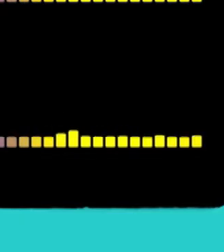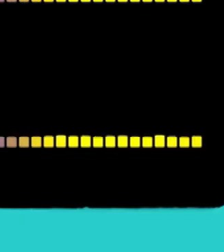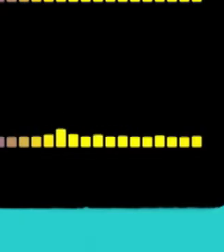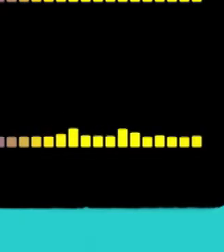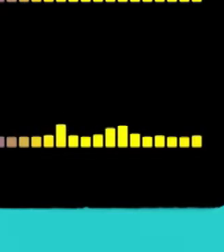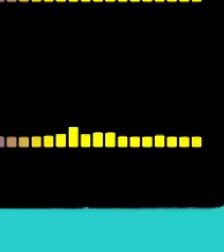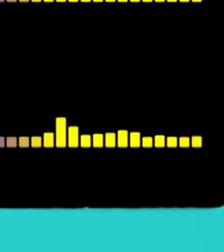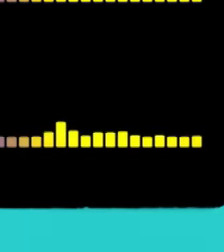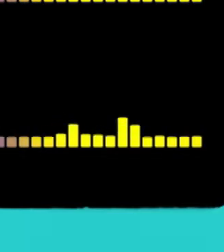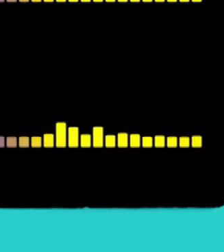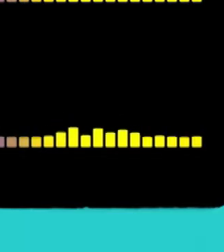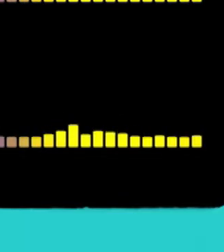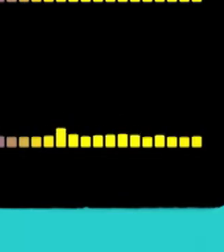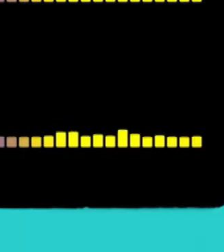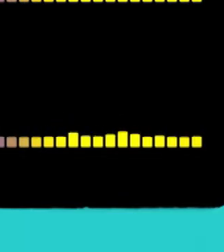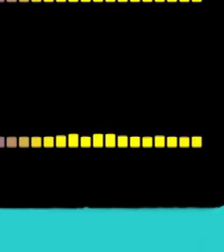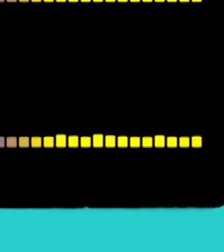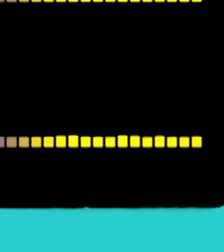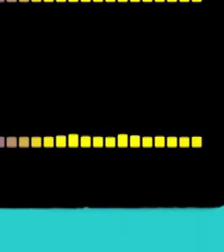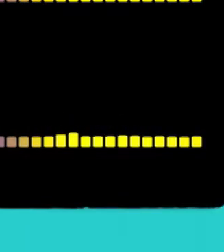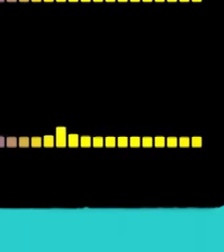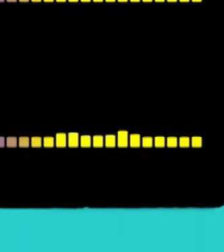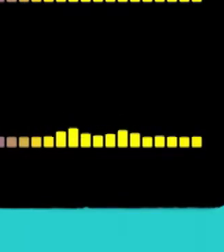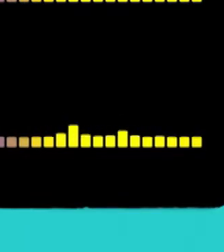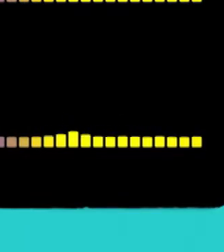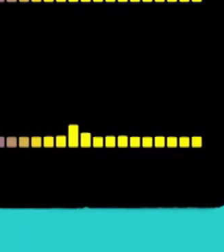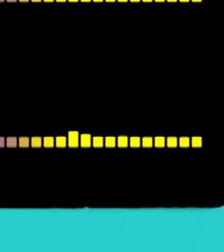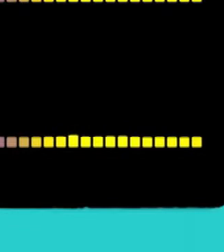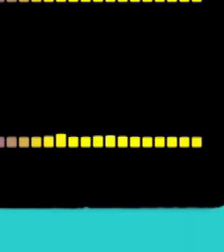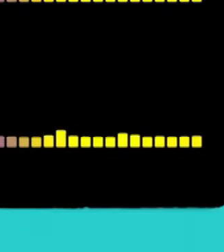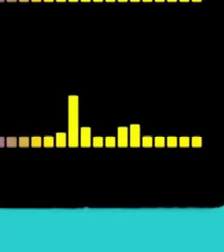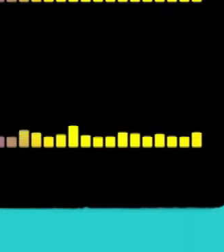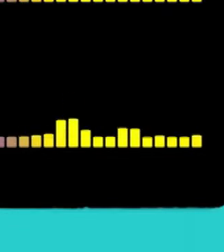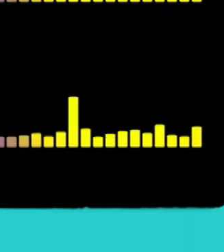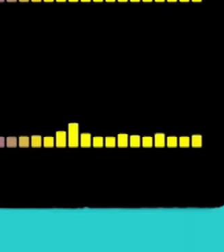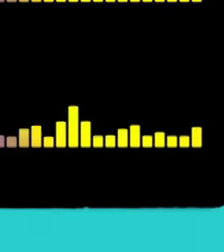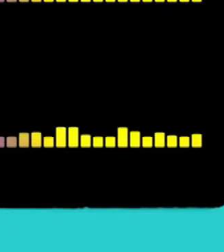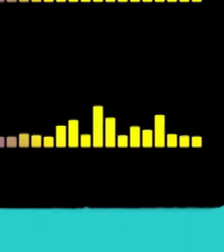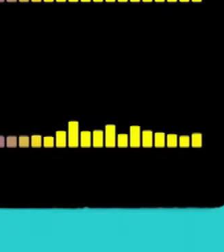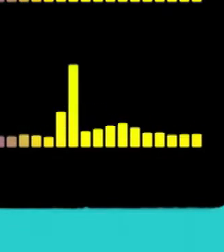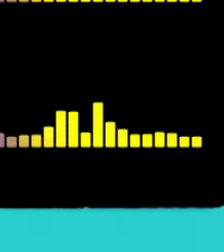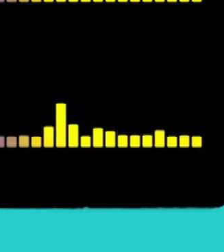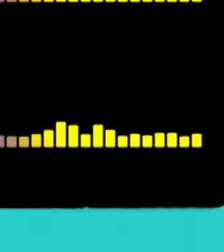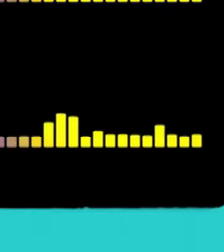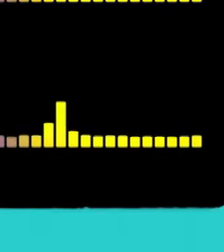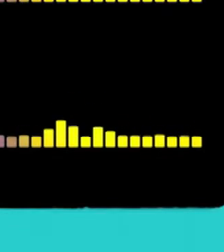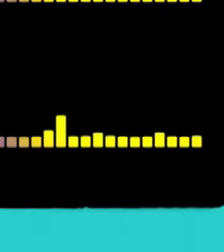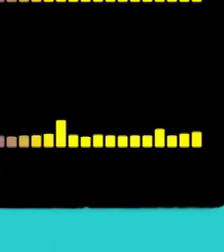Thank you.